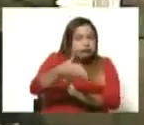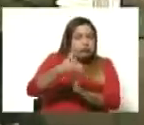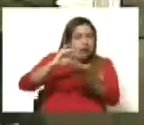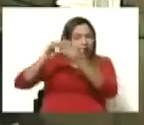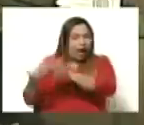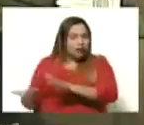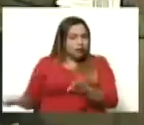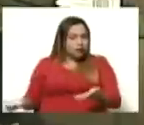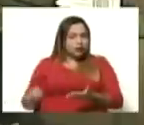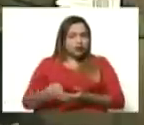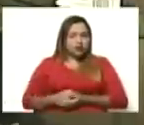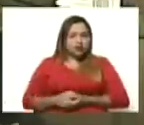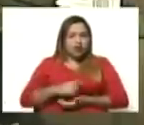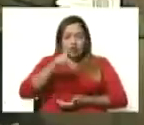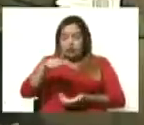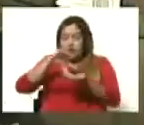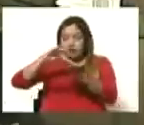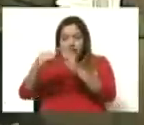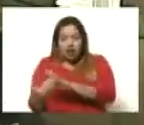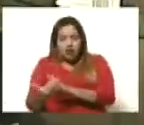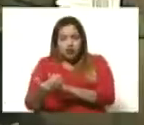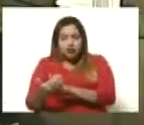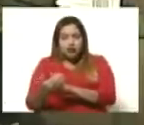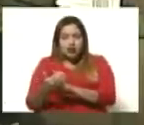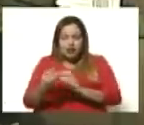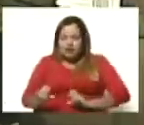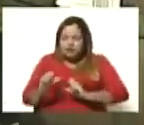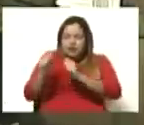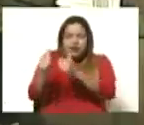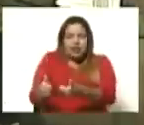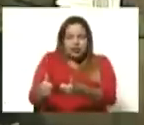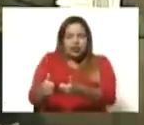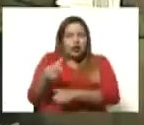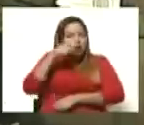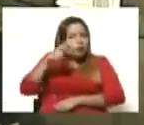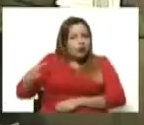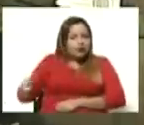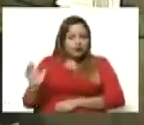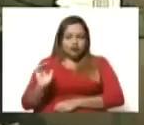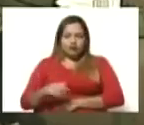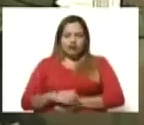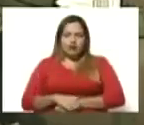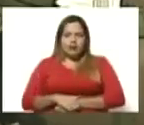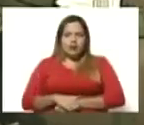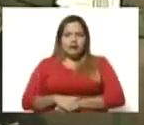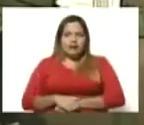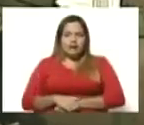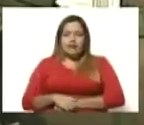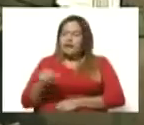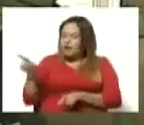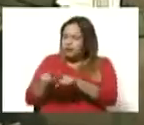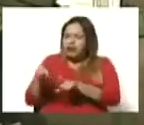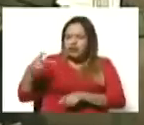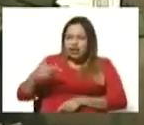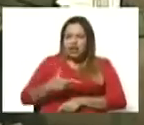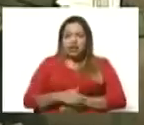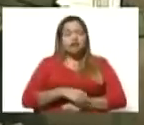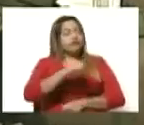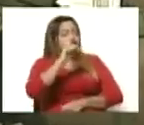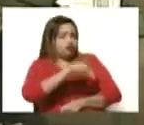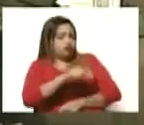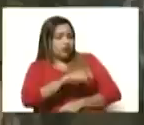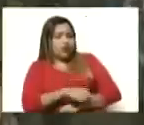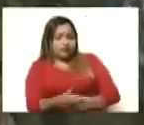rancho, y del cambuche y del rancho después nacieron los pueblos, pues, como Tejería. Correcto. Y eso, y